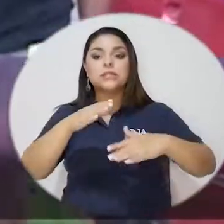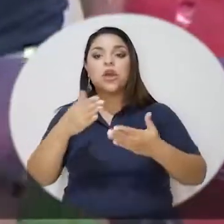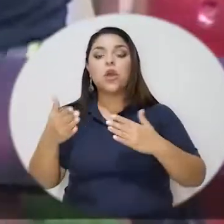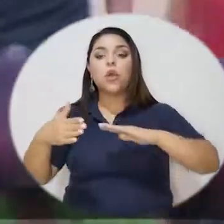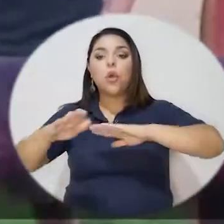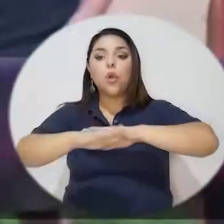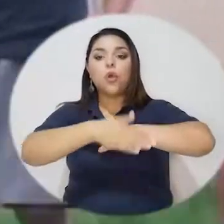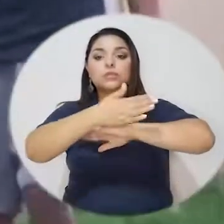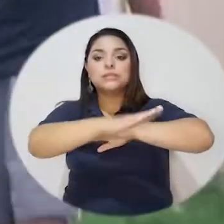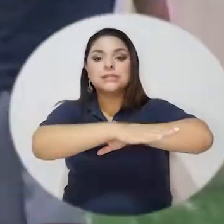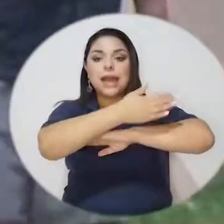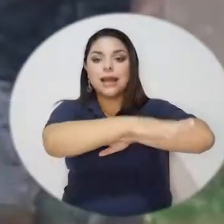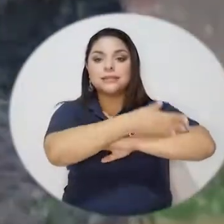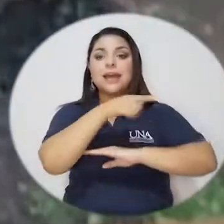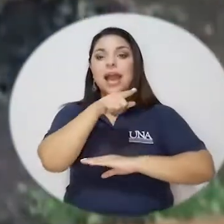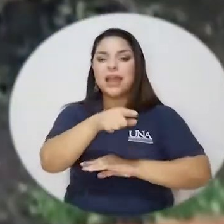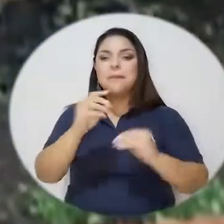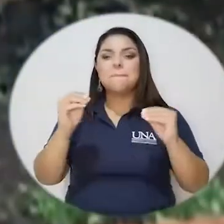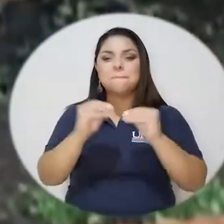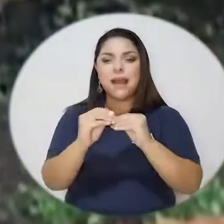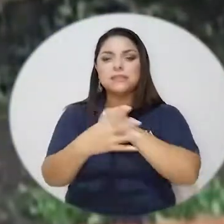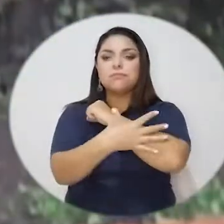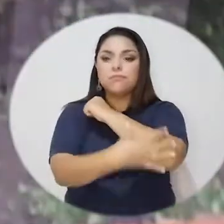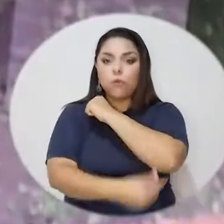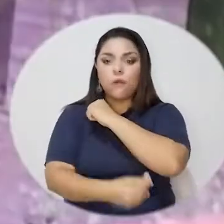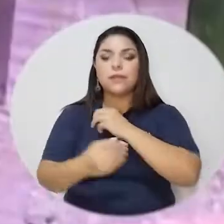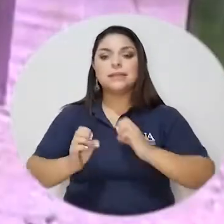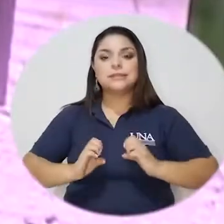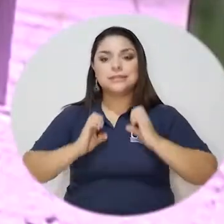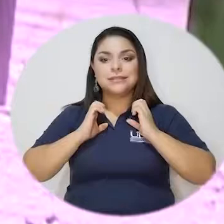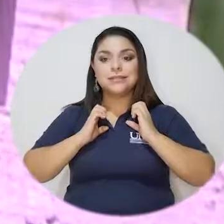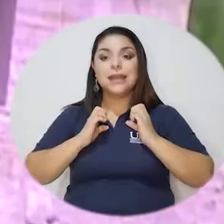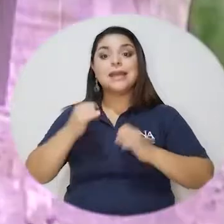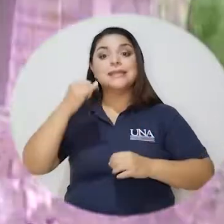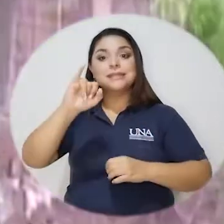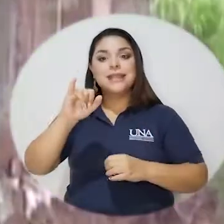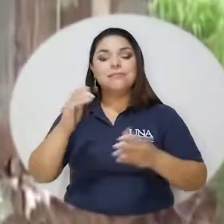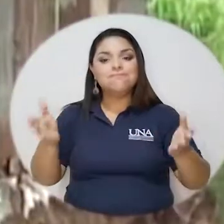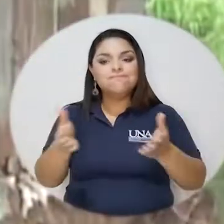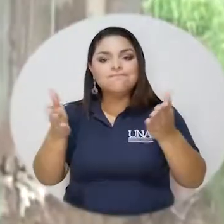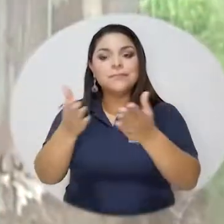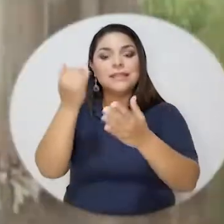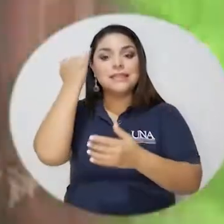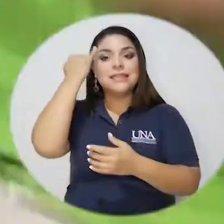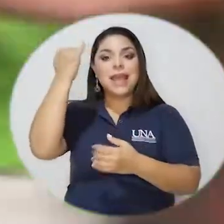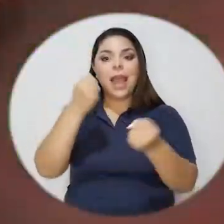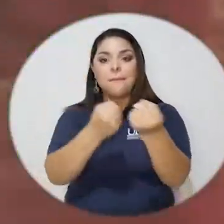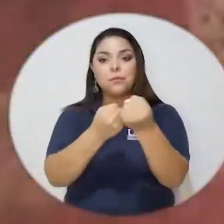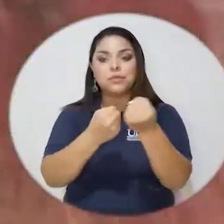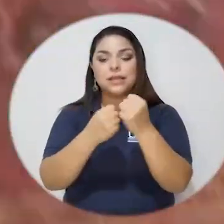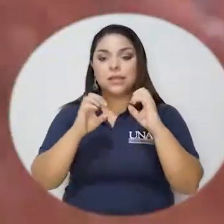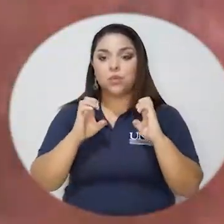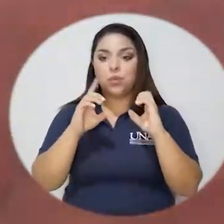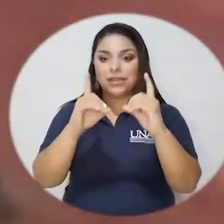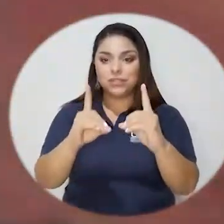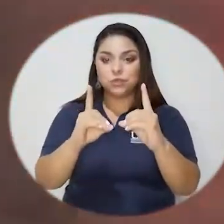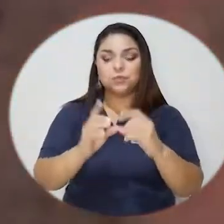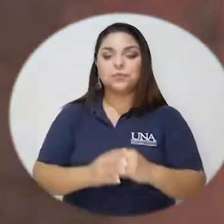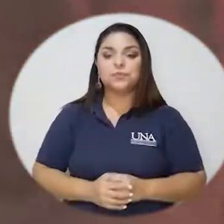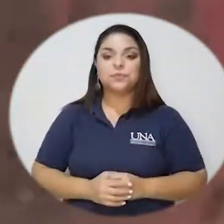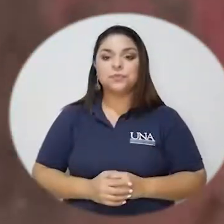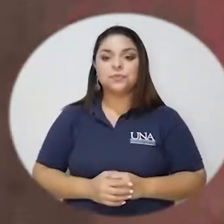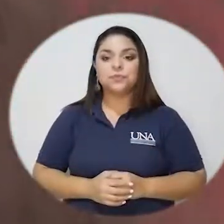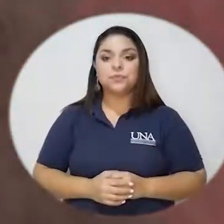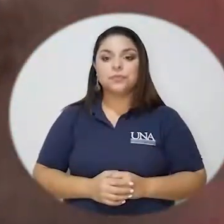pobreza existe. Si al mismo tiempo se empuja o se toma la iniciativa de apoyar la educación.